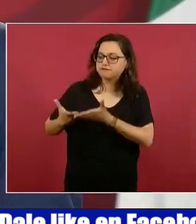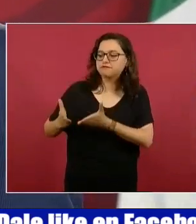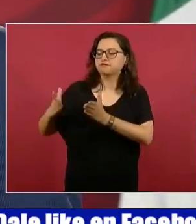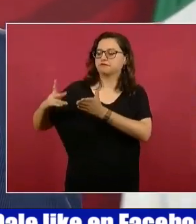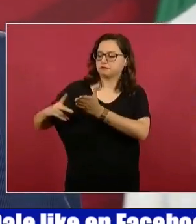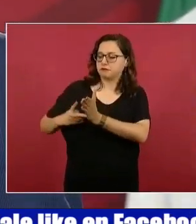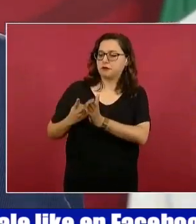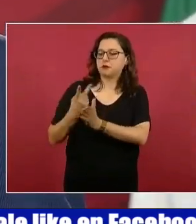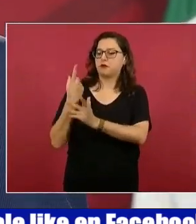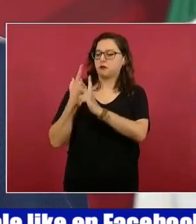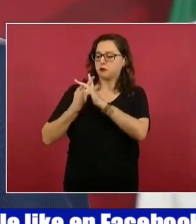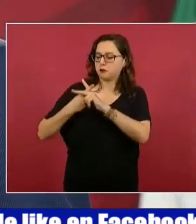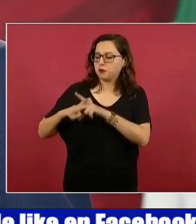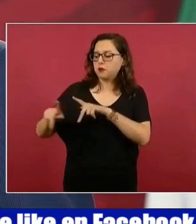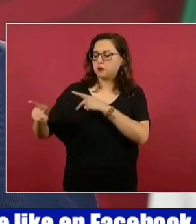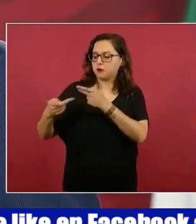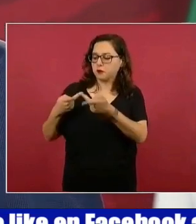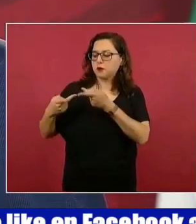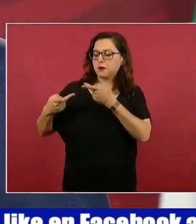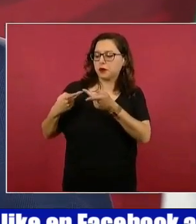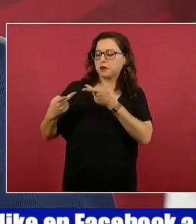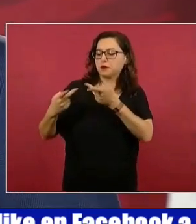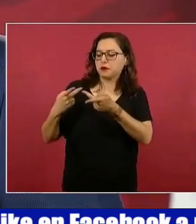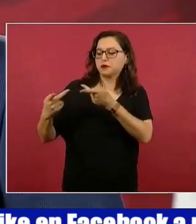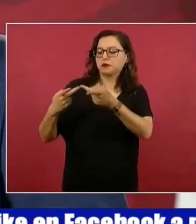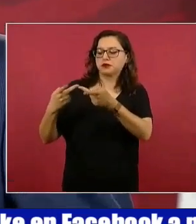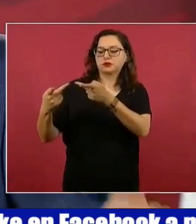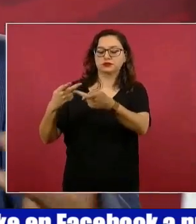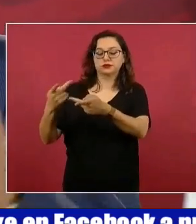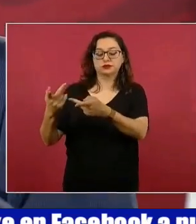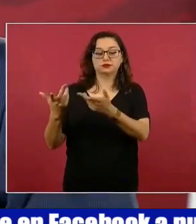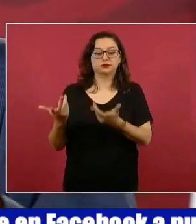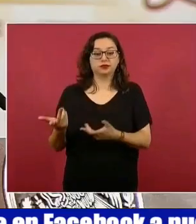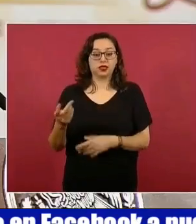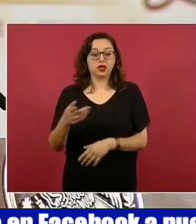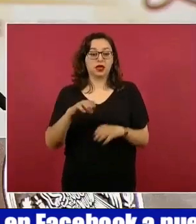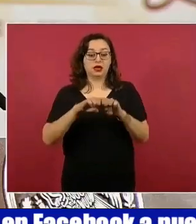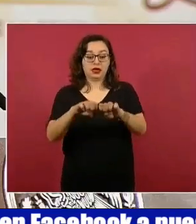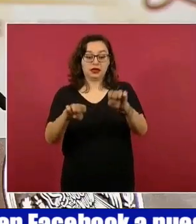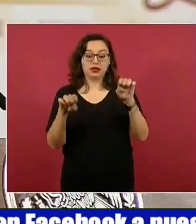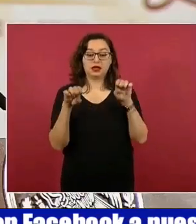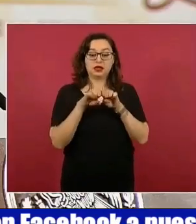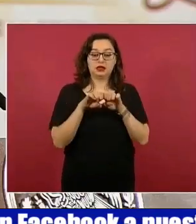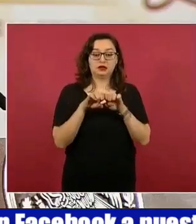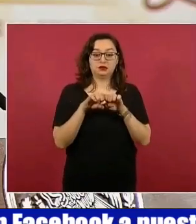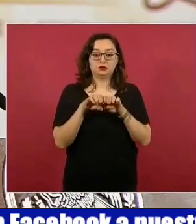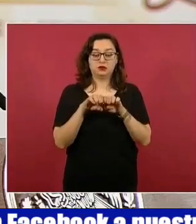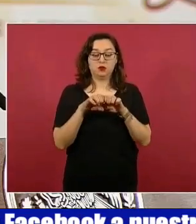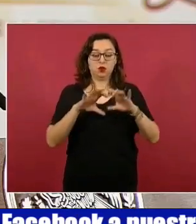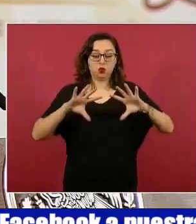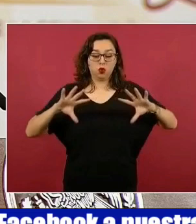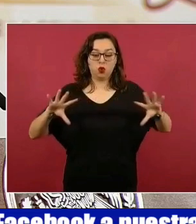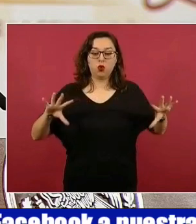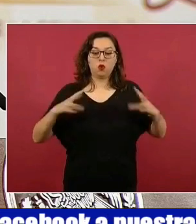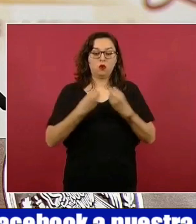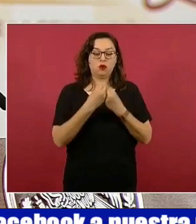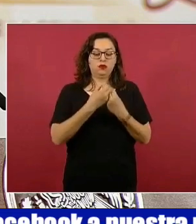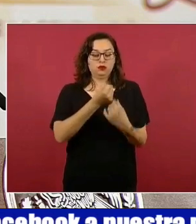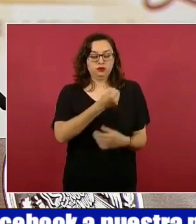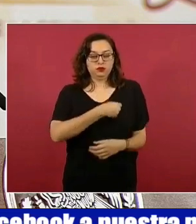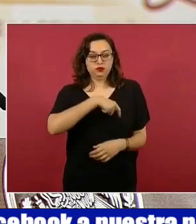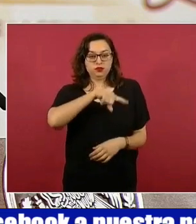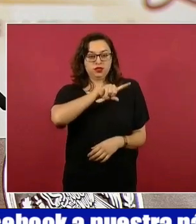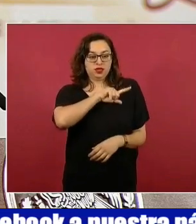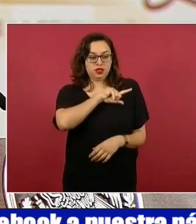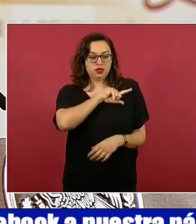no se emite el acuerdo, los paran por completo y que a ellos pues no les importa que se quede la inversión tirada, que es dinero del pueblo. Y dice,